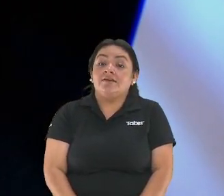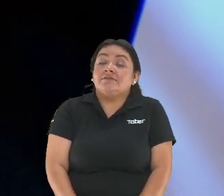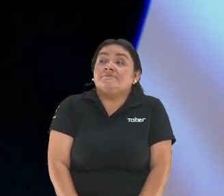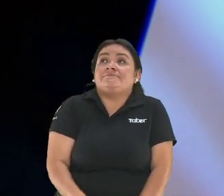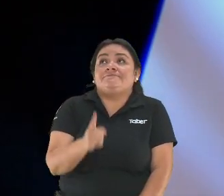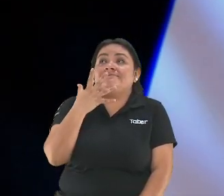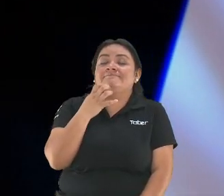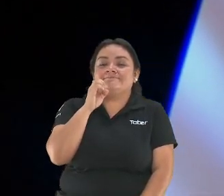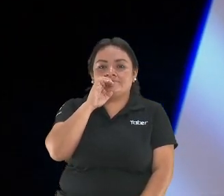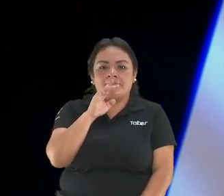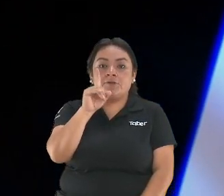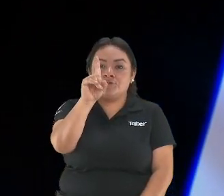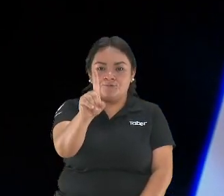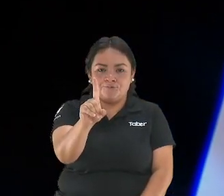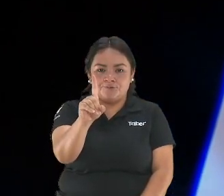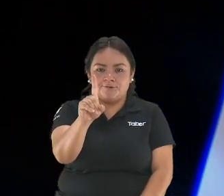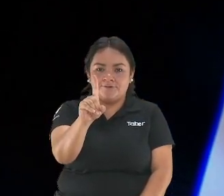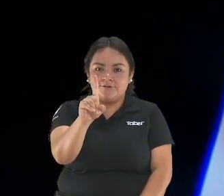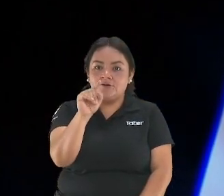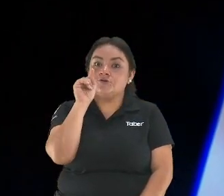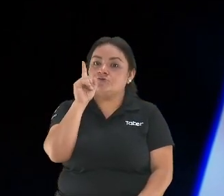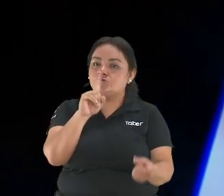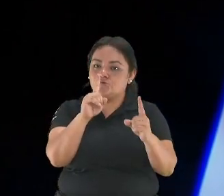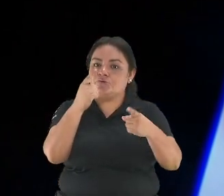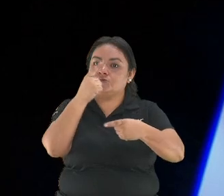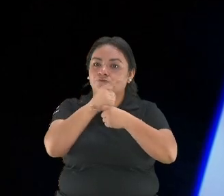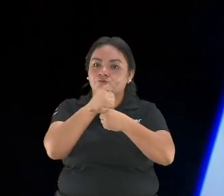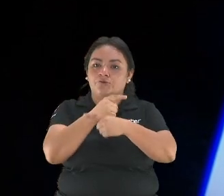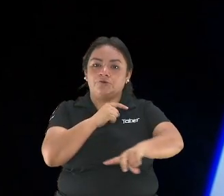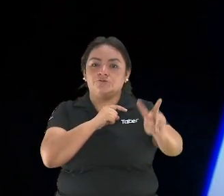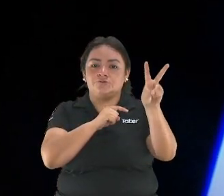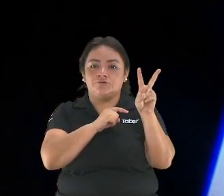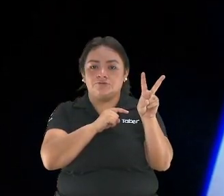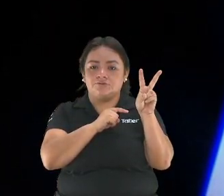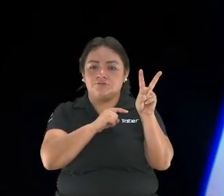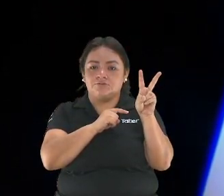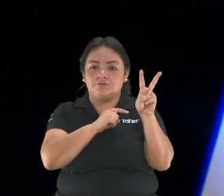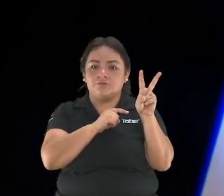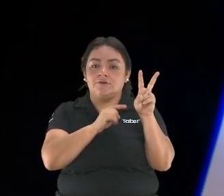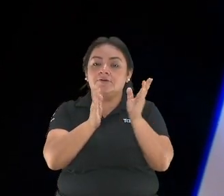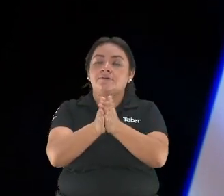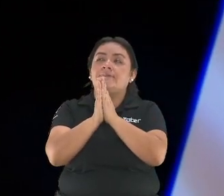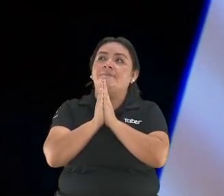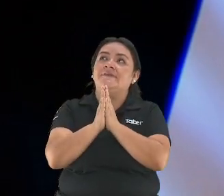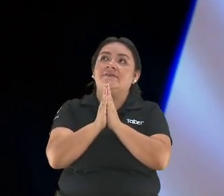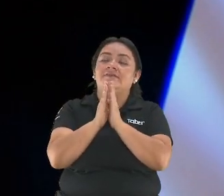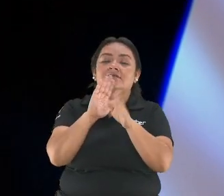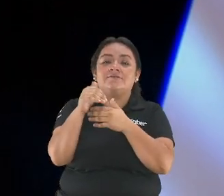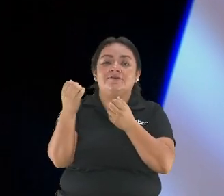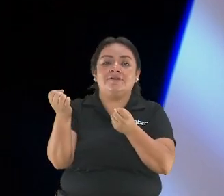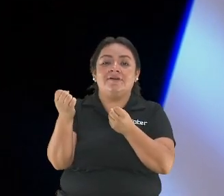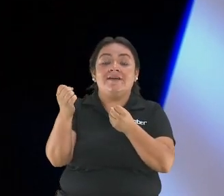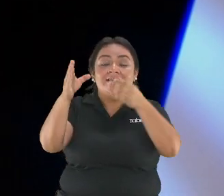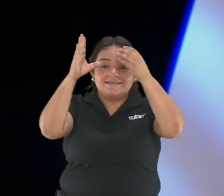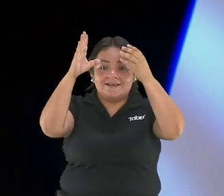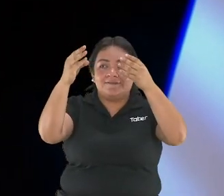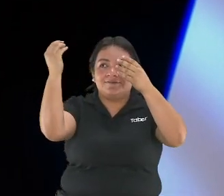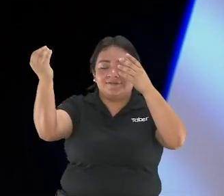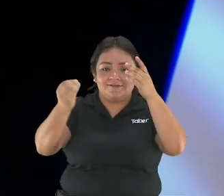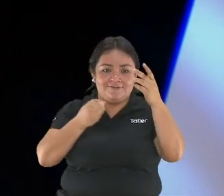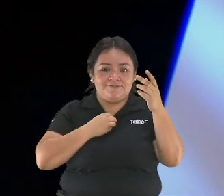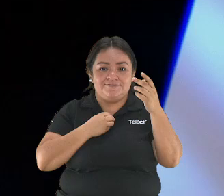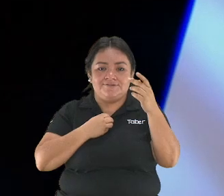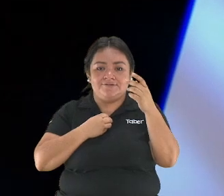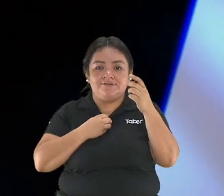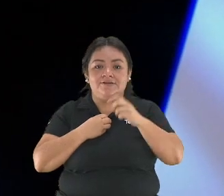quiere decir uno ten la actitud correcta todos pide el recurso más grande la sabiduría que él tiene